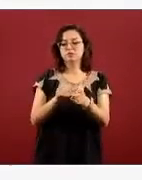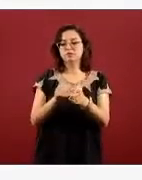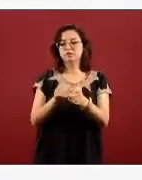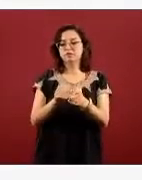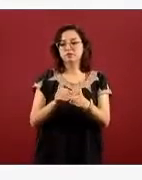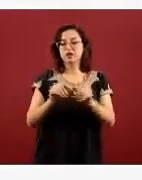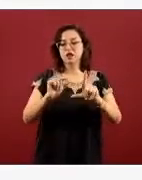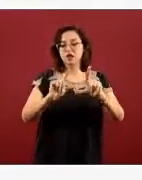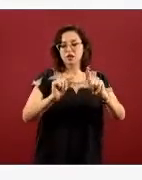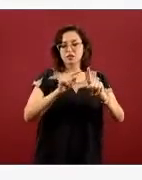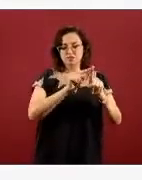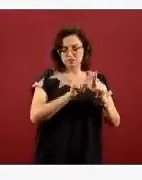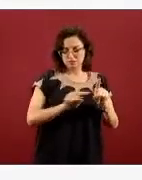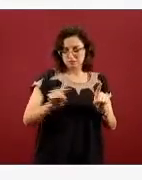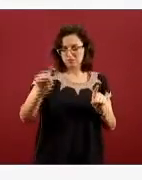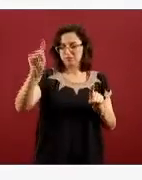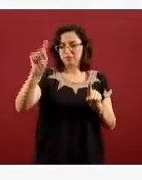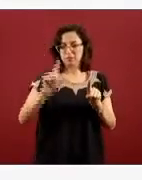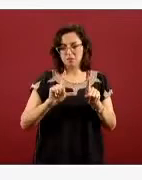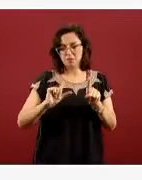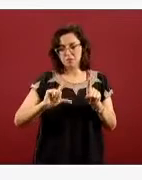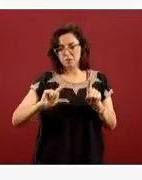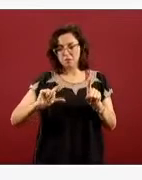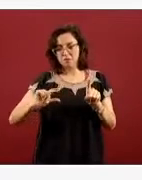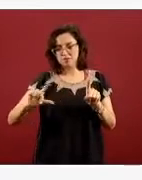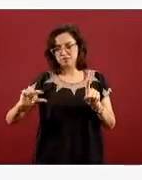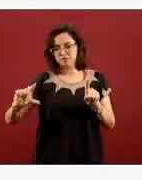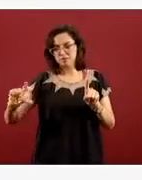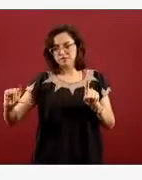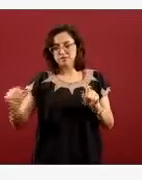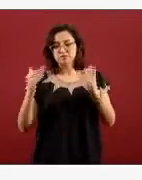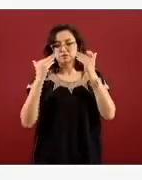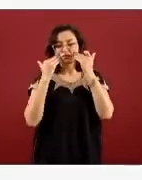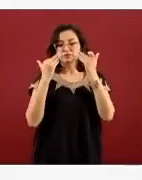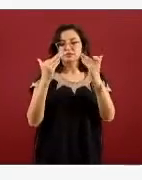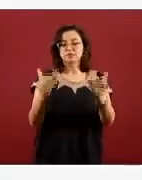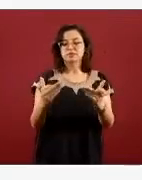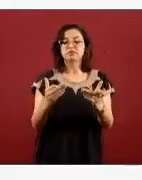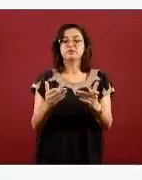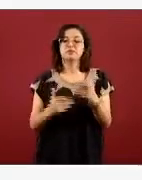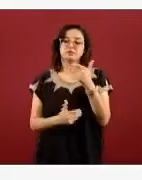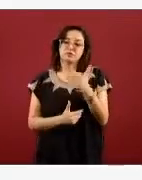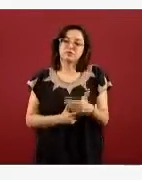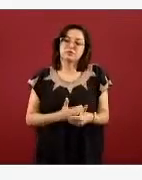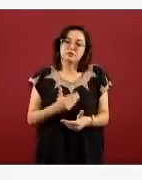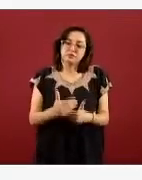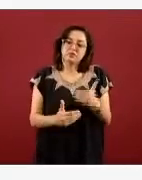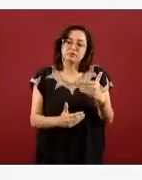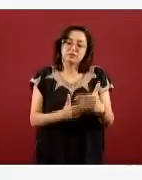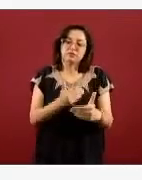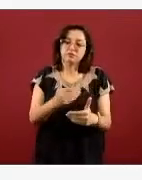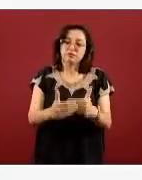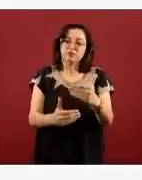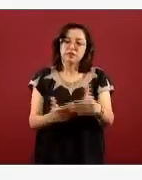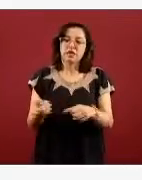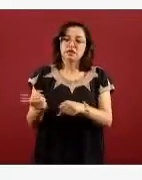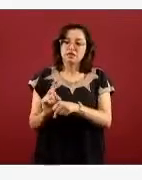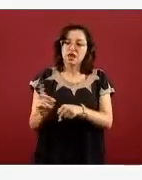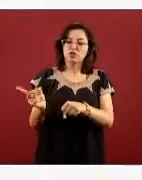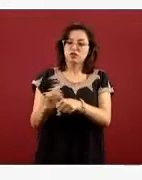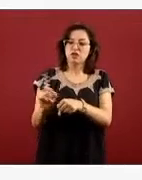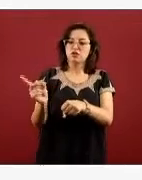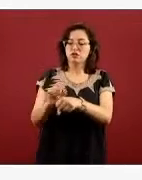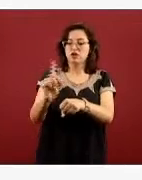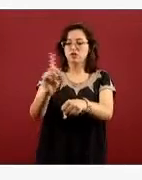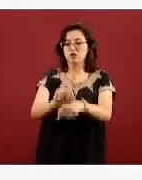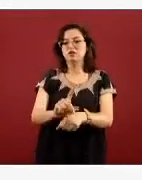gráfica de barras que en su momento nos evidencia cómo se han estado presentando los casos por día. Es decir, en la